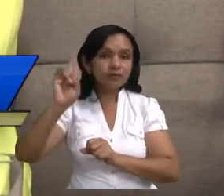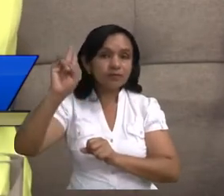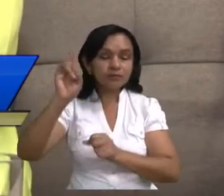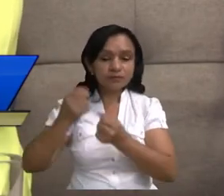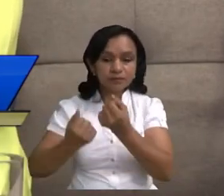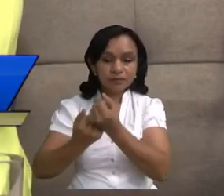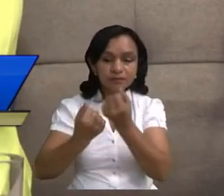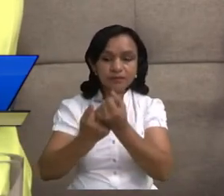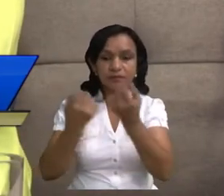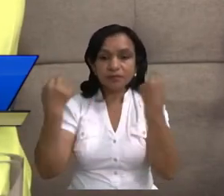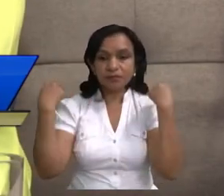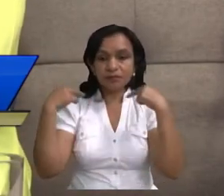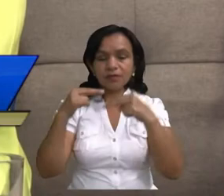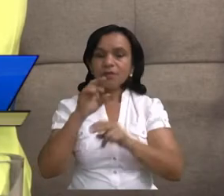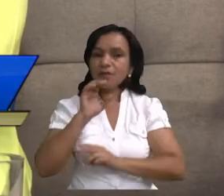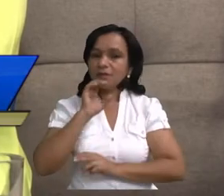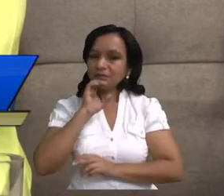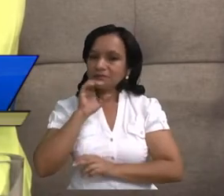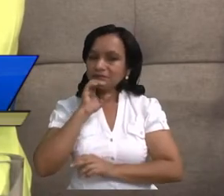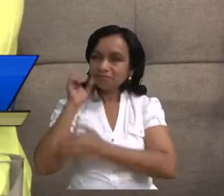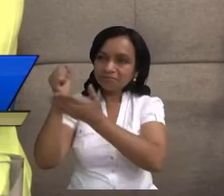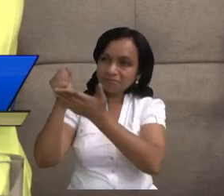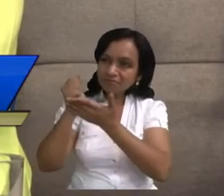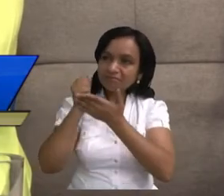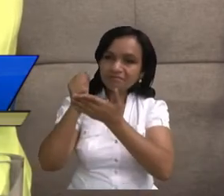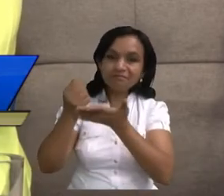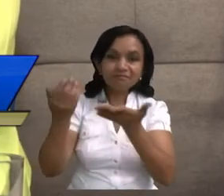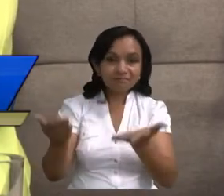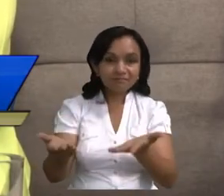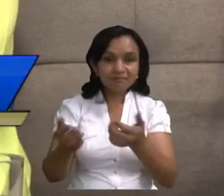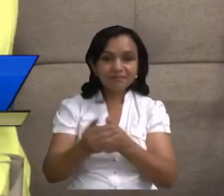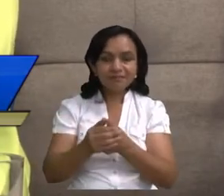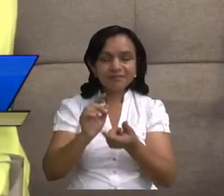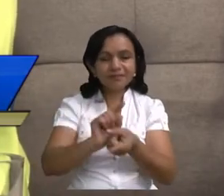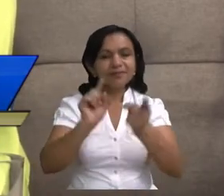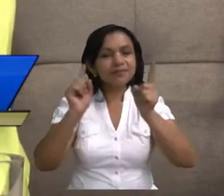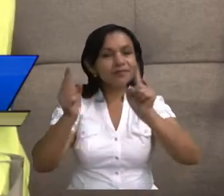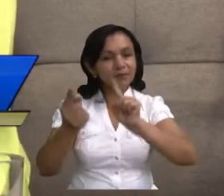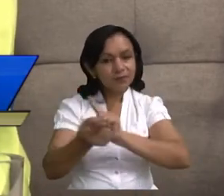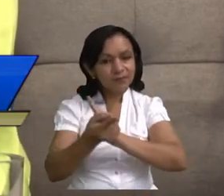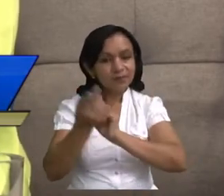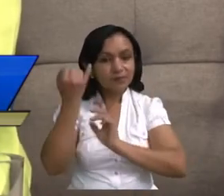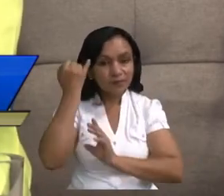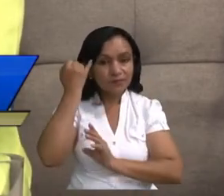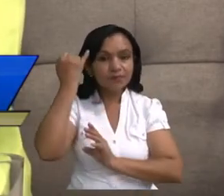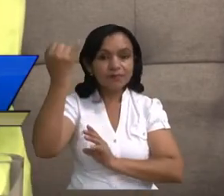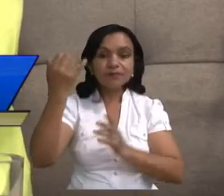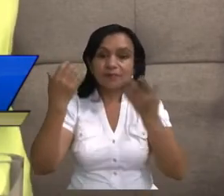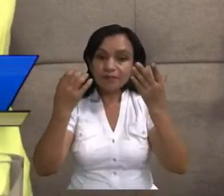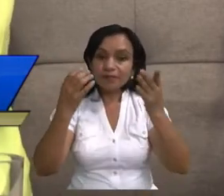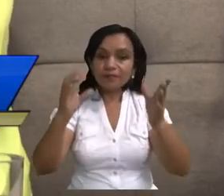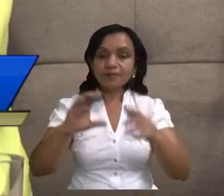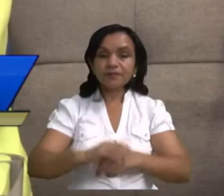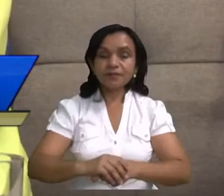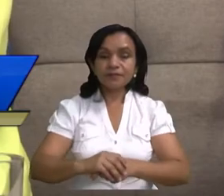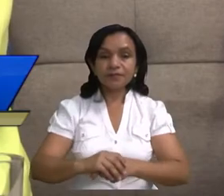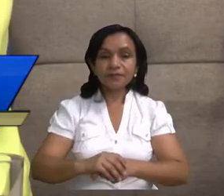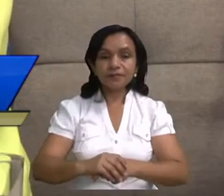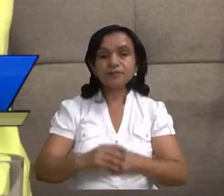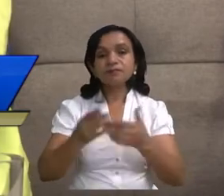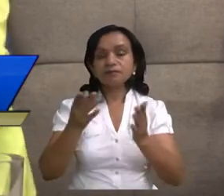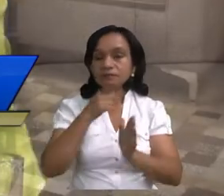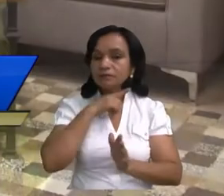de los profesores cubanos, porque esto implica ese cambio de paradigma. Y sin duda alguna,